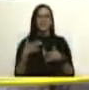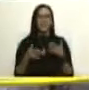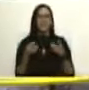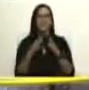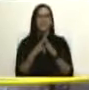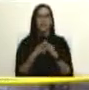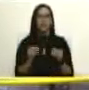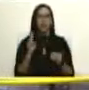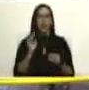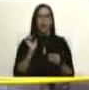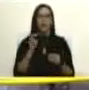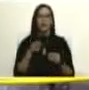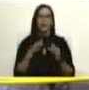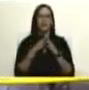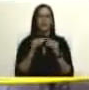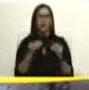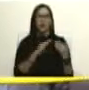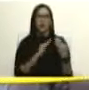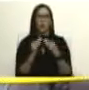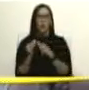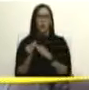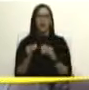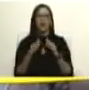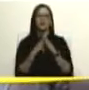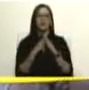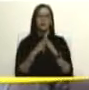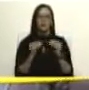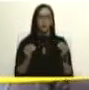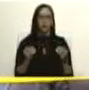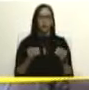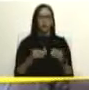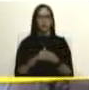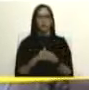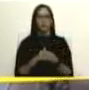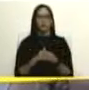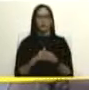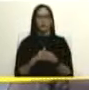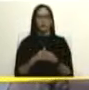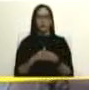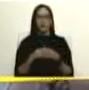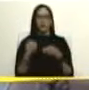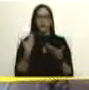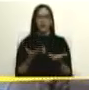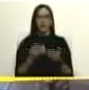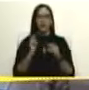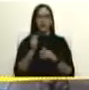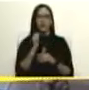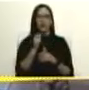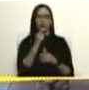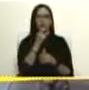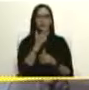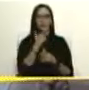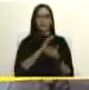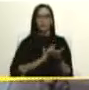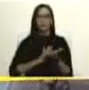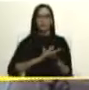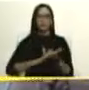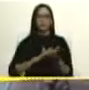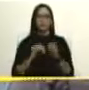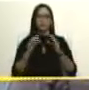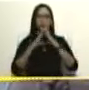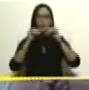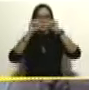todas las UVC, en todas las comunas, en todas las comunidades. Desde que dio la tarea bonita de recuperar todo el sistema